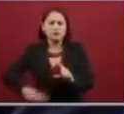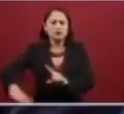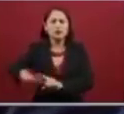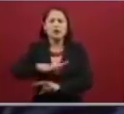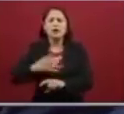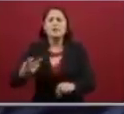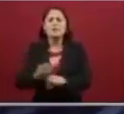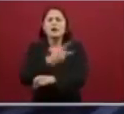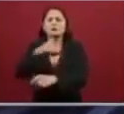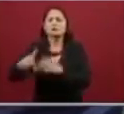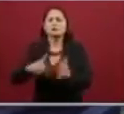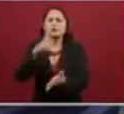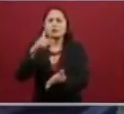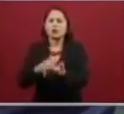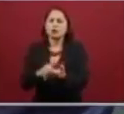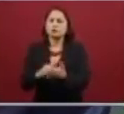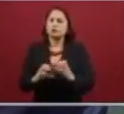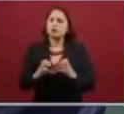ambiental